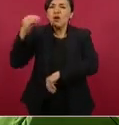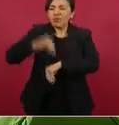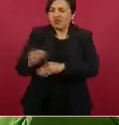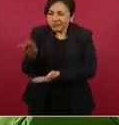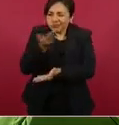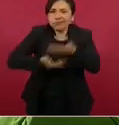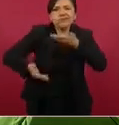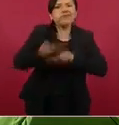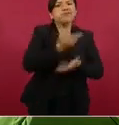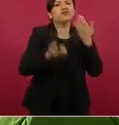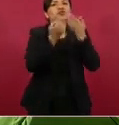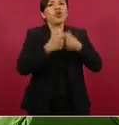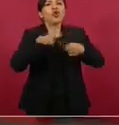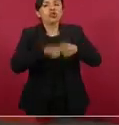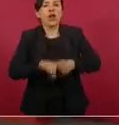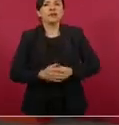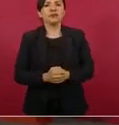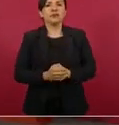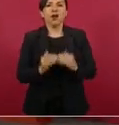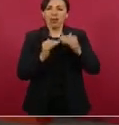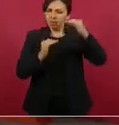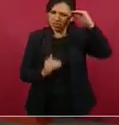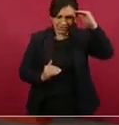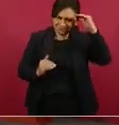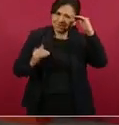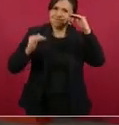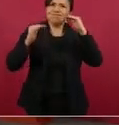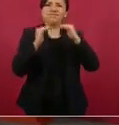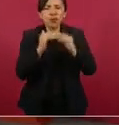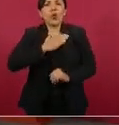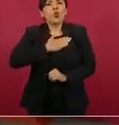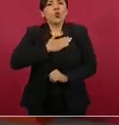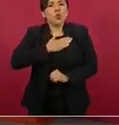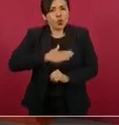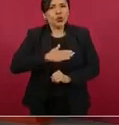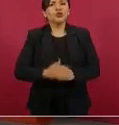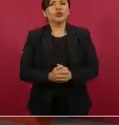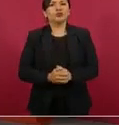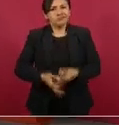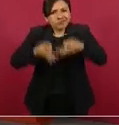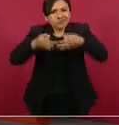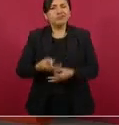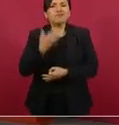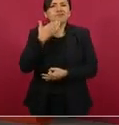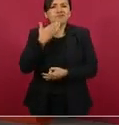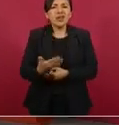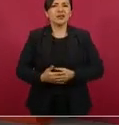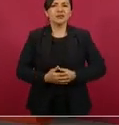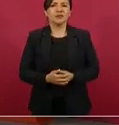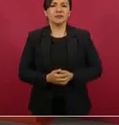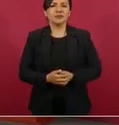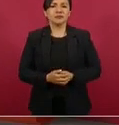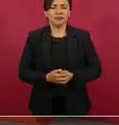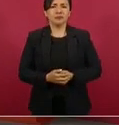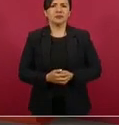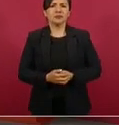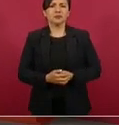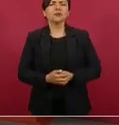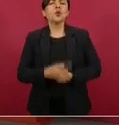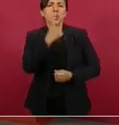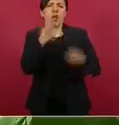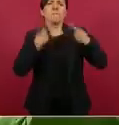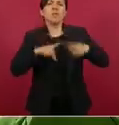social con menos desigualdad, con más justicia y dignidad. Un empresario me